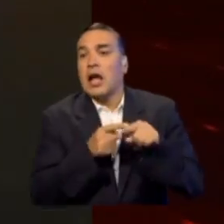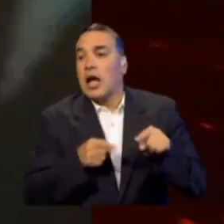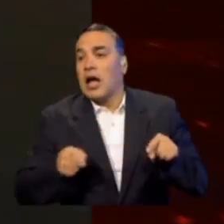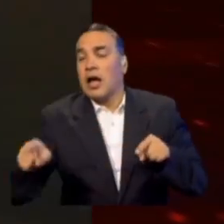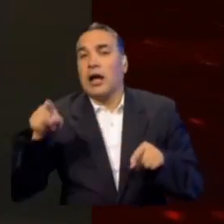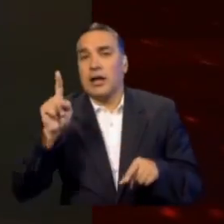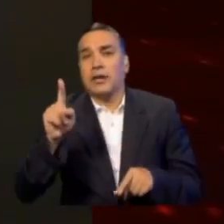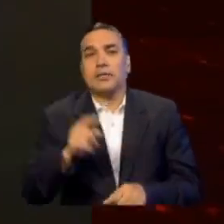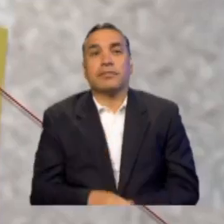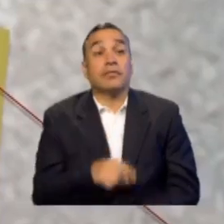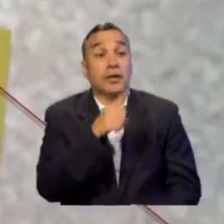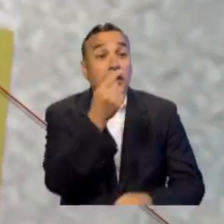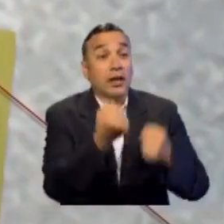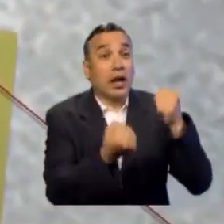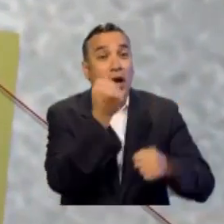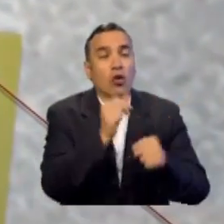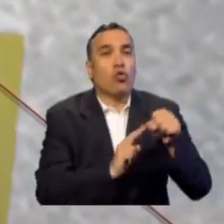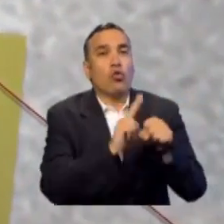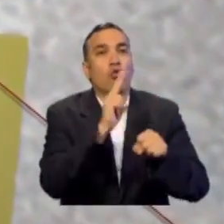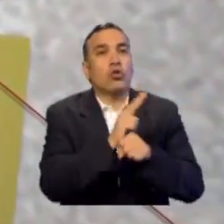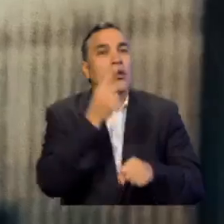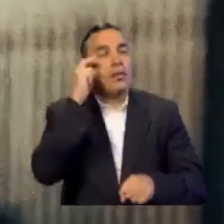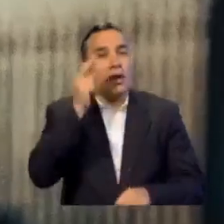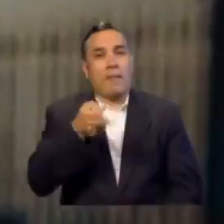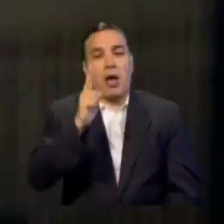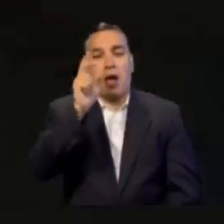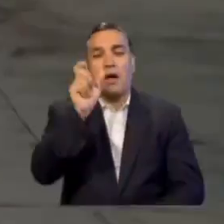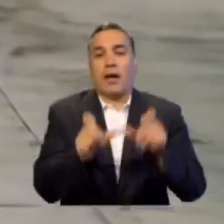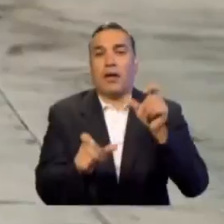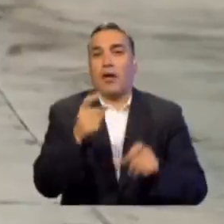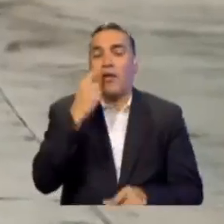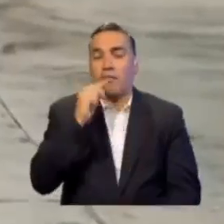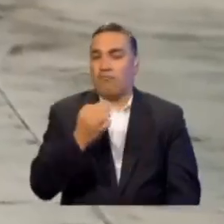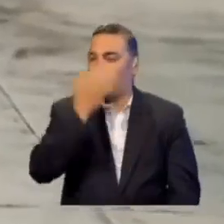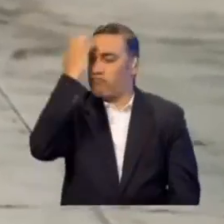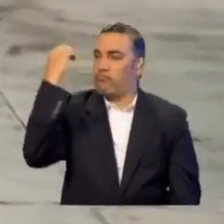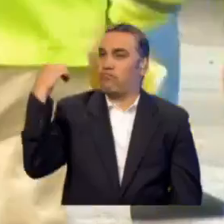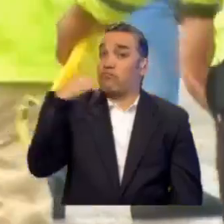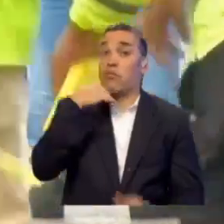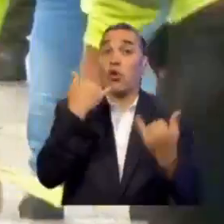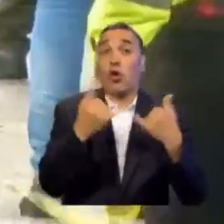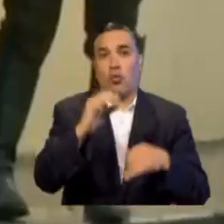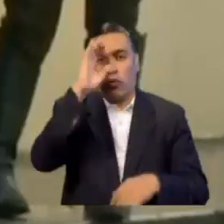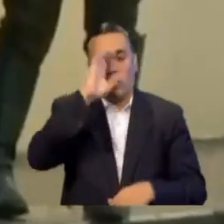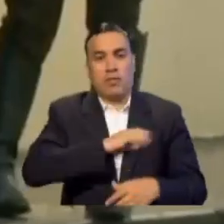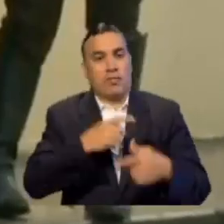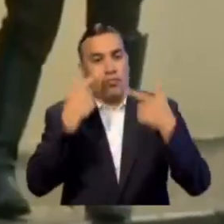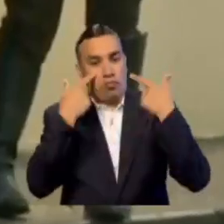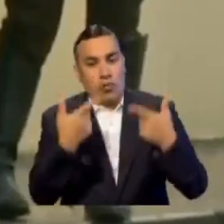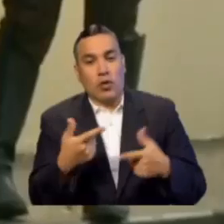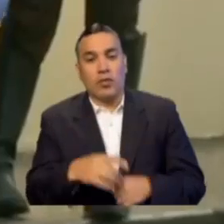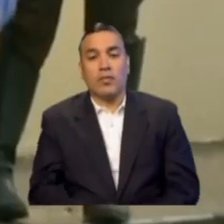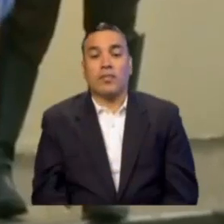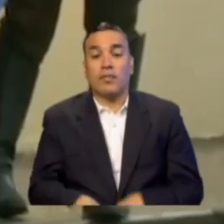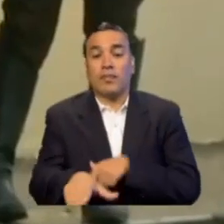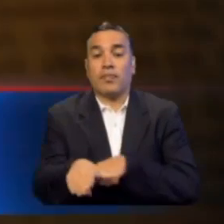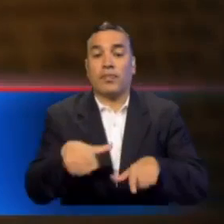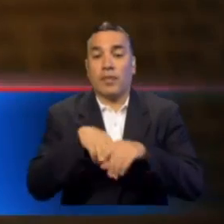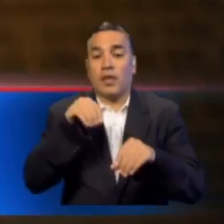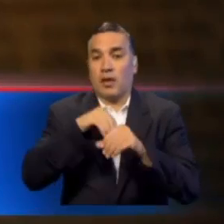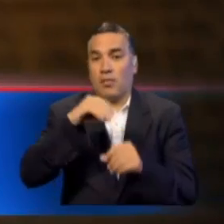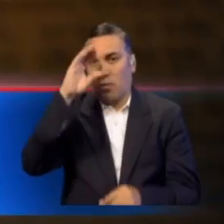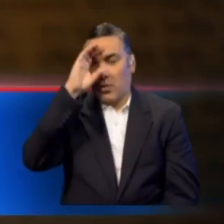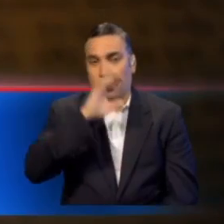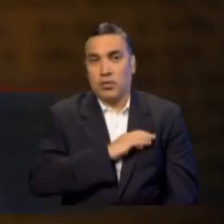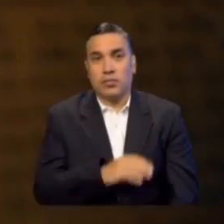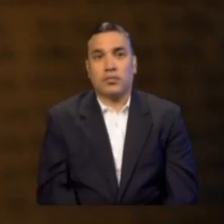actor y presentador de televisión de 36 años. Ahora la pistola está bajo cadena de custodia en las bodegas de la Policía Judicial